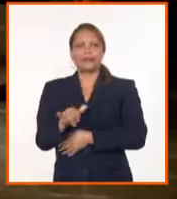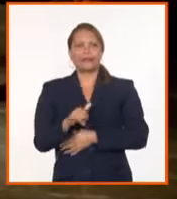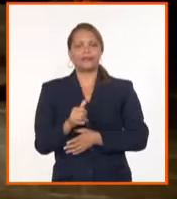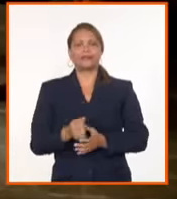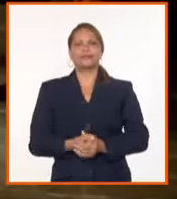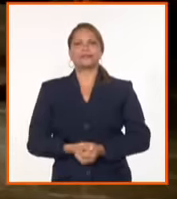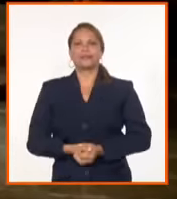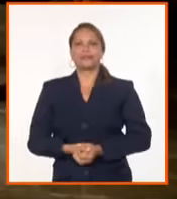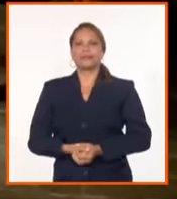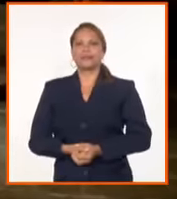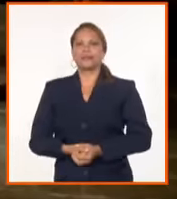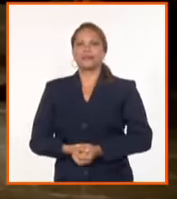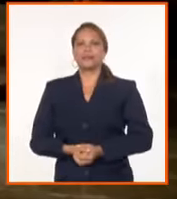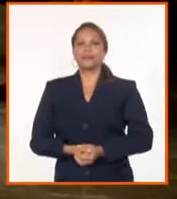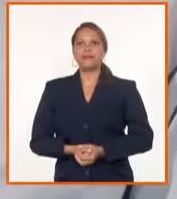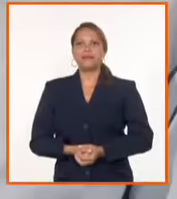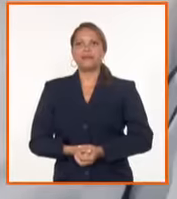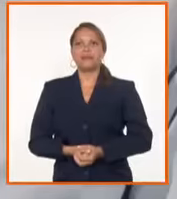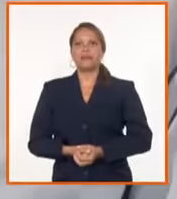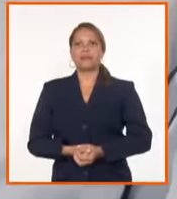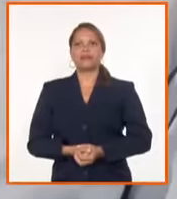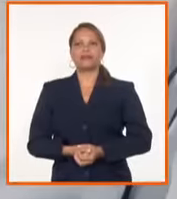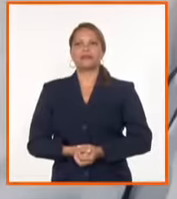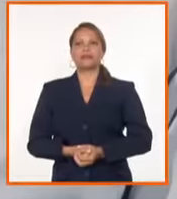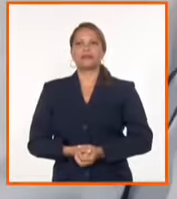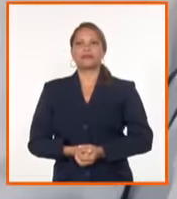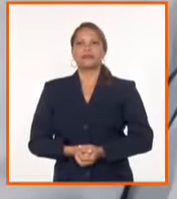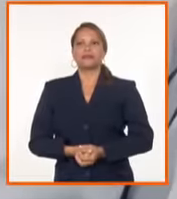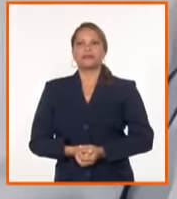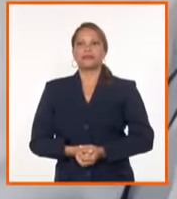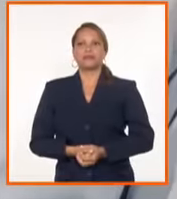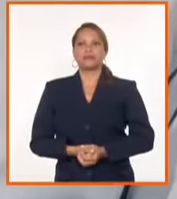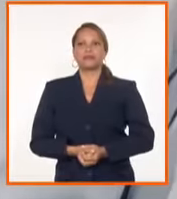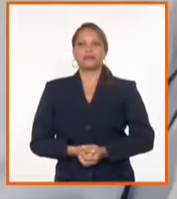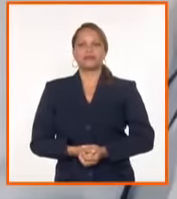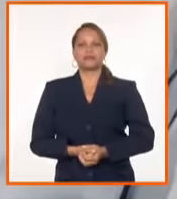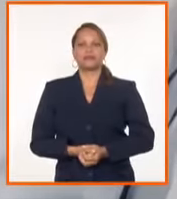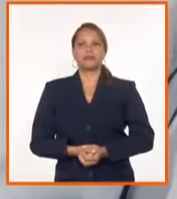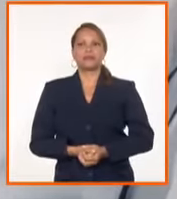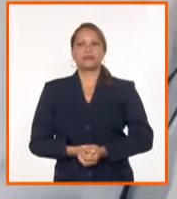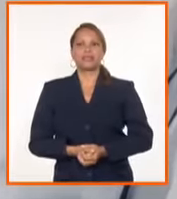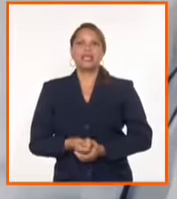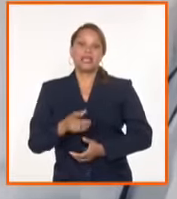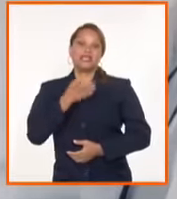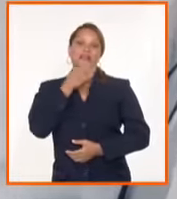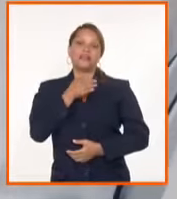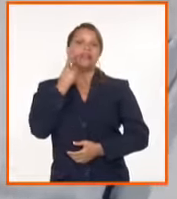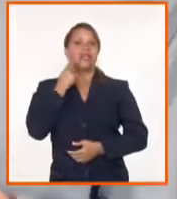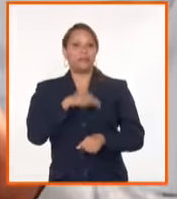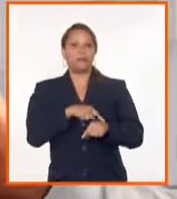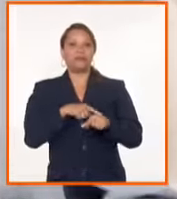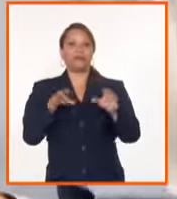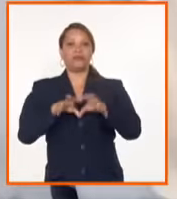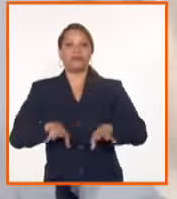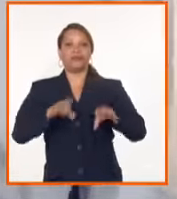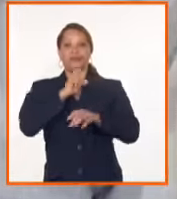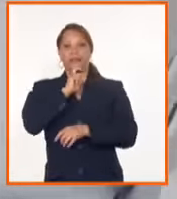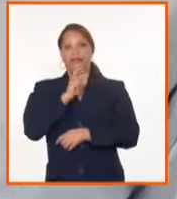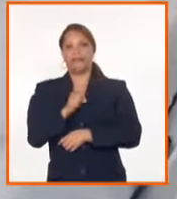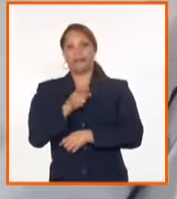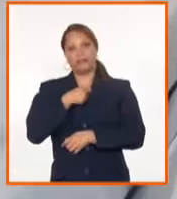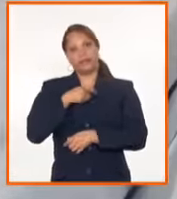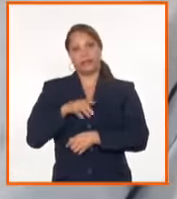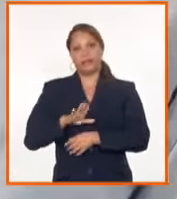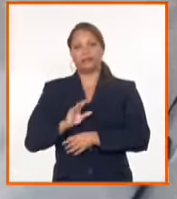muchas vidas humanas y materiales. Si Fidel hubiera pensado, viviendo esos momentos que estuvieron